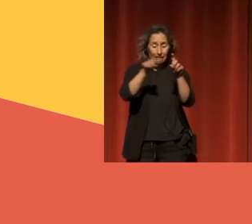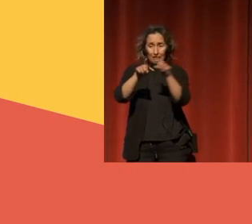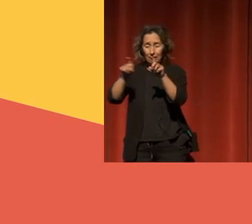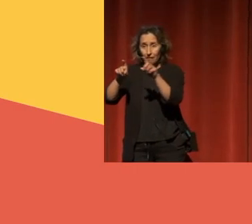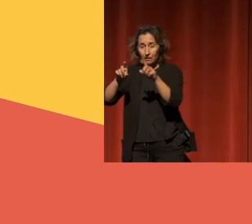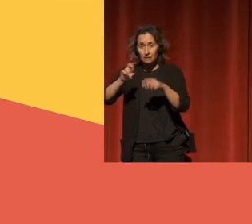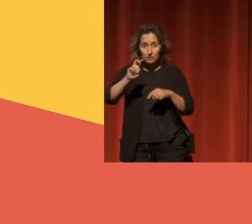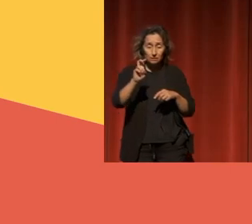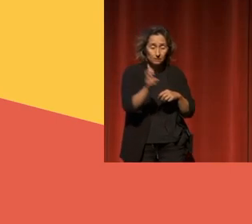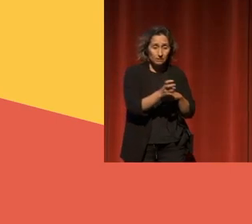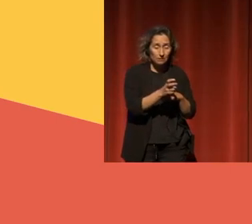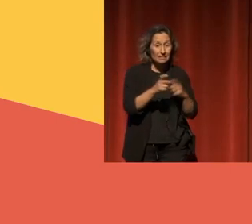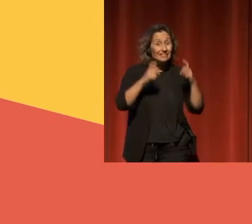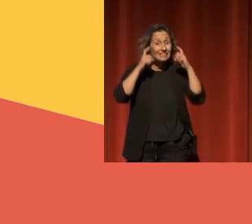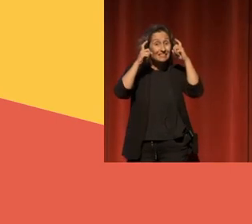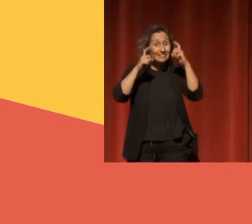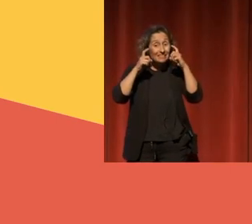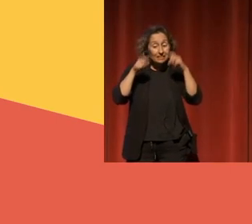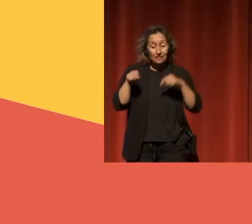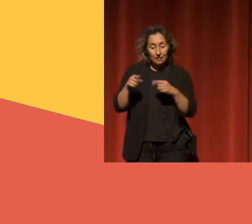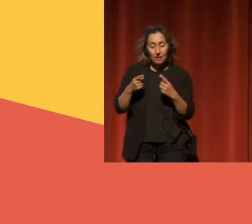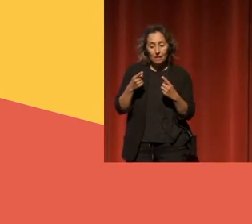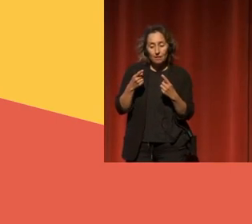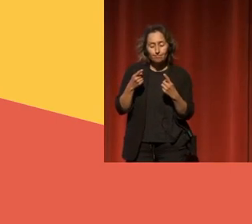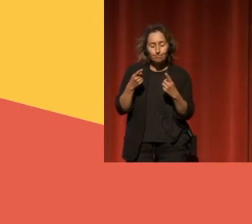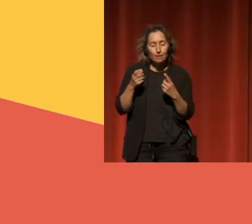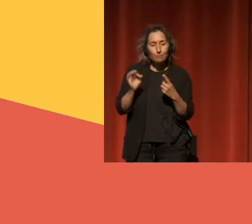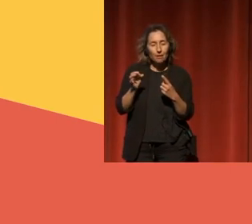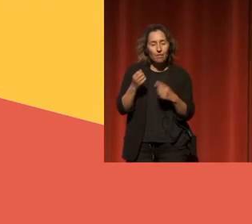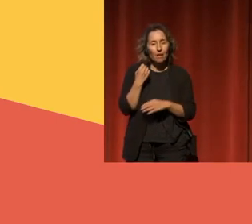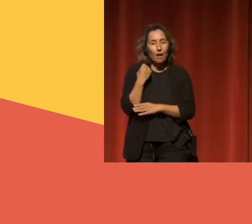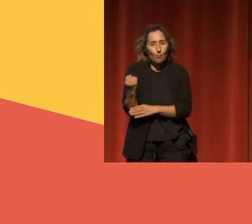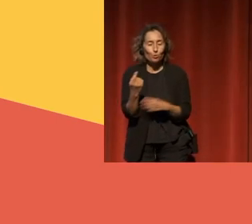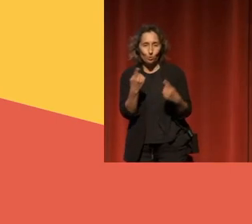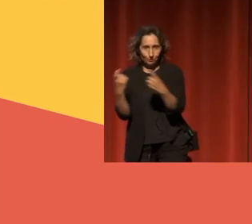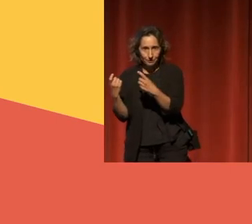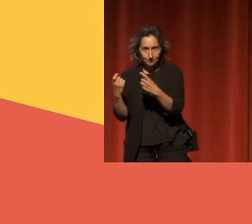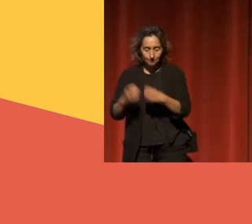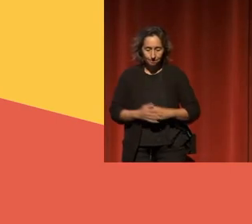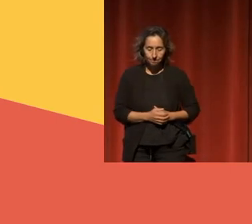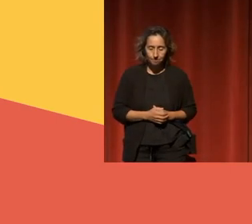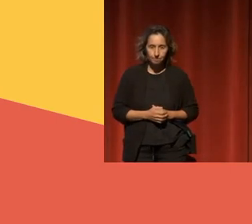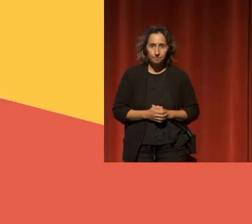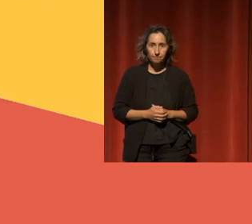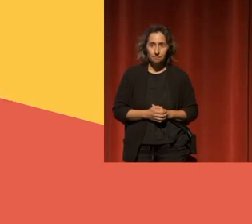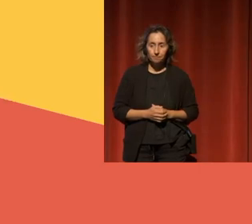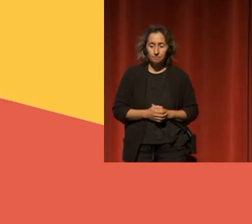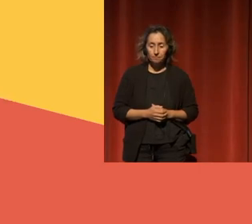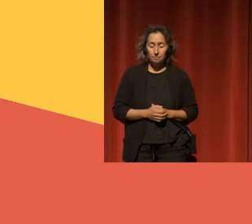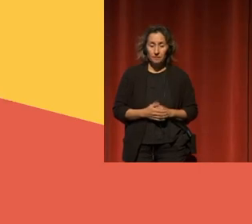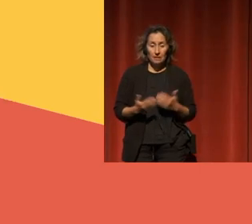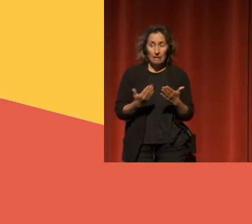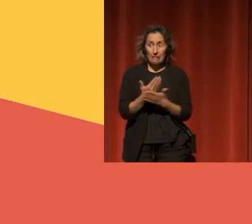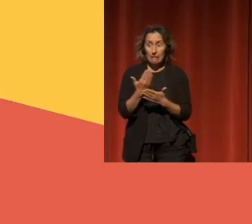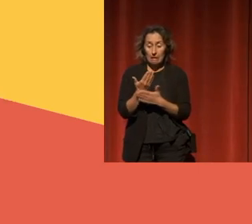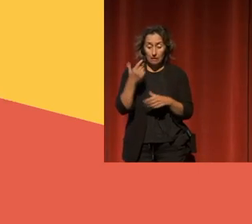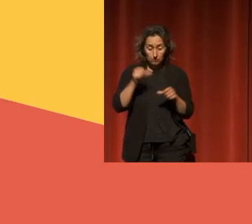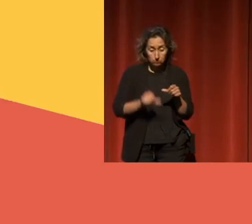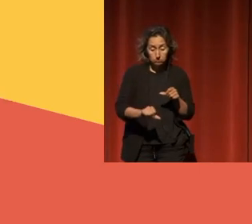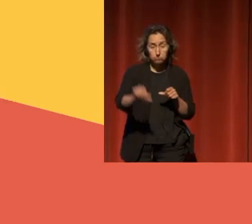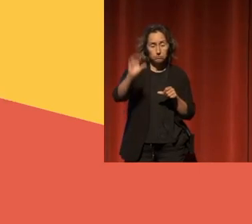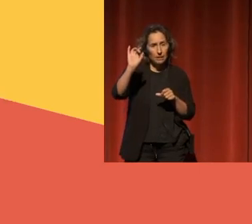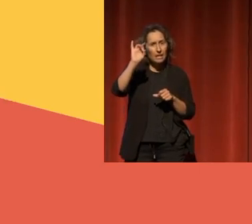eh reconocer esta necesidad de apoyo y aquí tenemos solamente algunas iniciativas creo que a lo largo de estos días vamos a ver